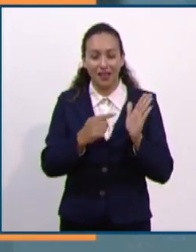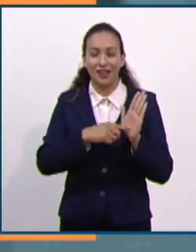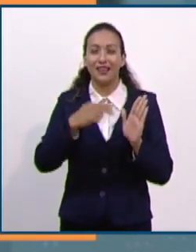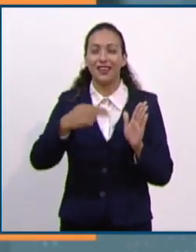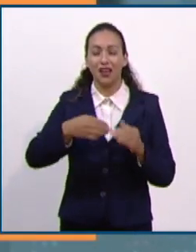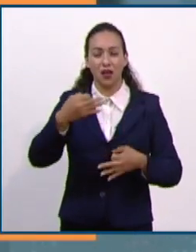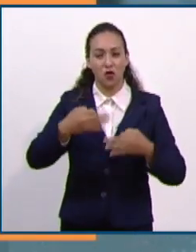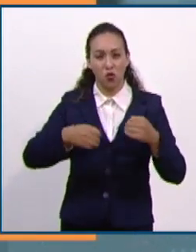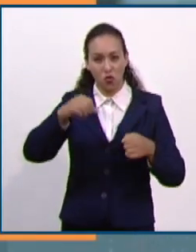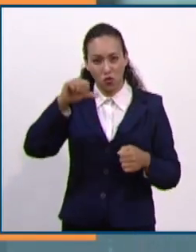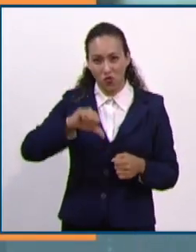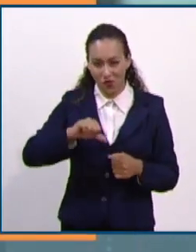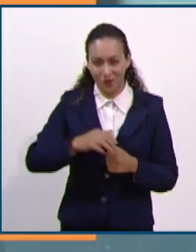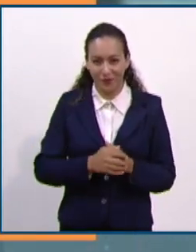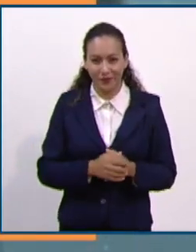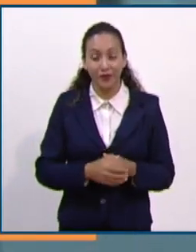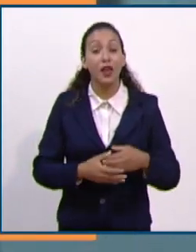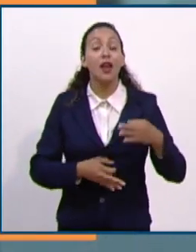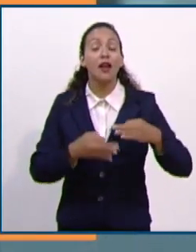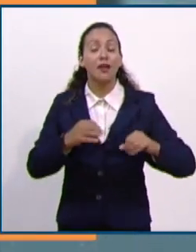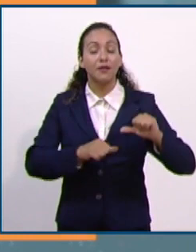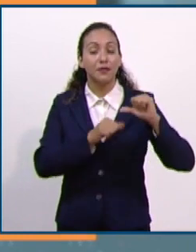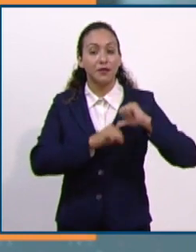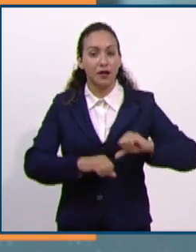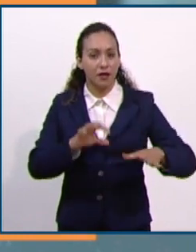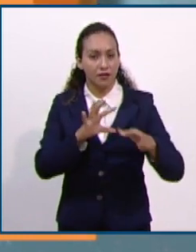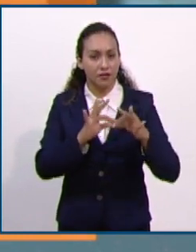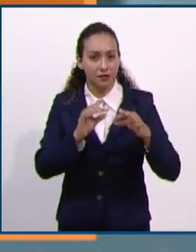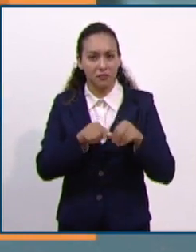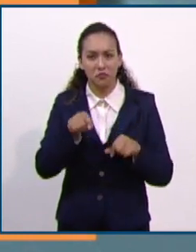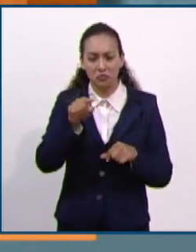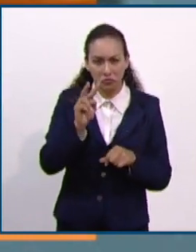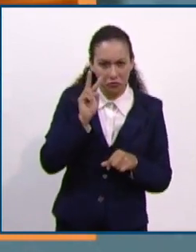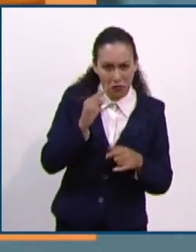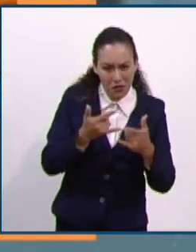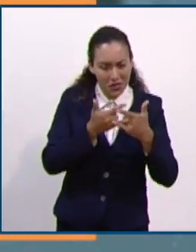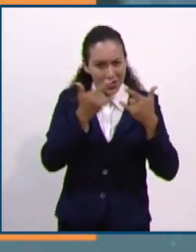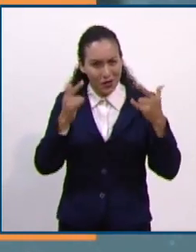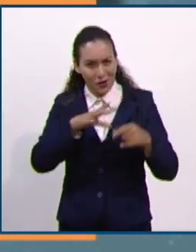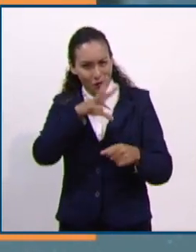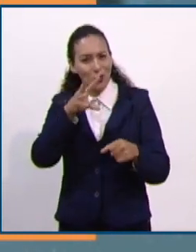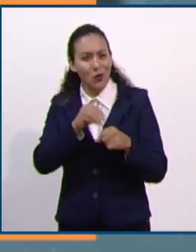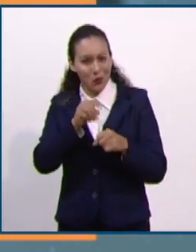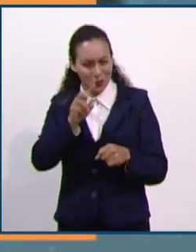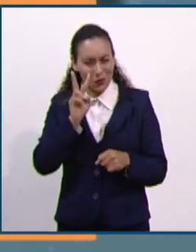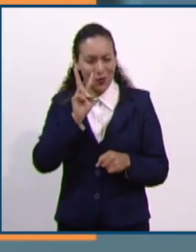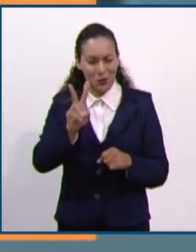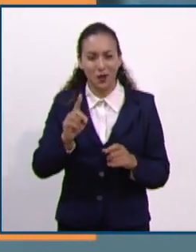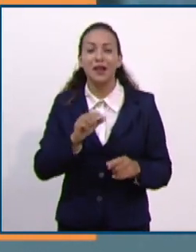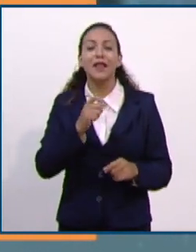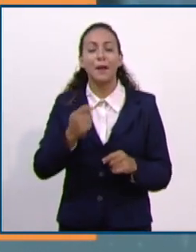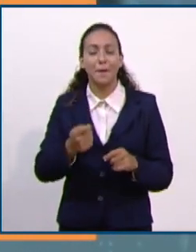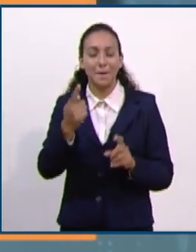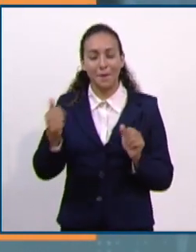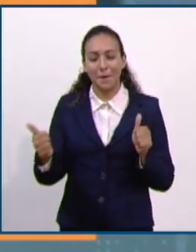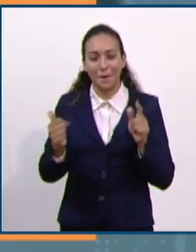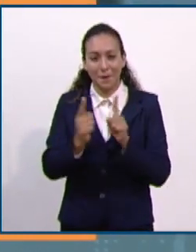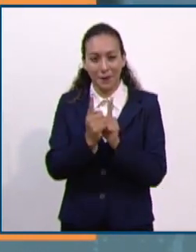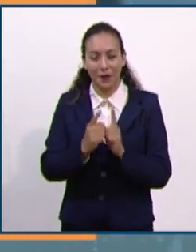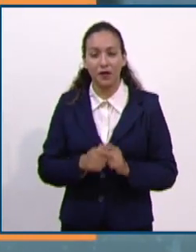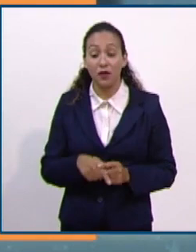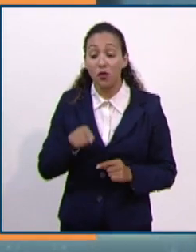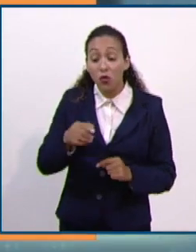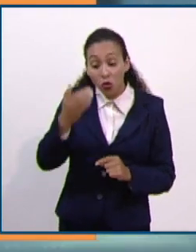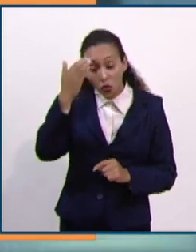del Consejo de la Judicatura Federal, en el que puede encontrar la crónica completa de este encuentro. Además, podrá conocer sobre